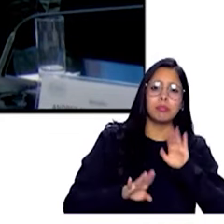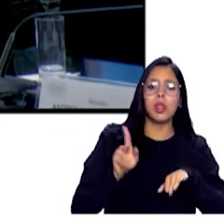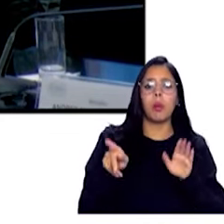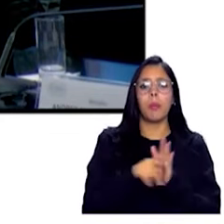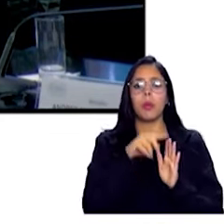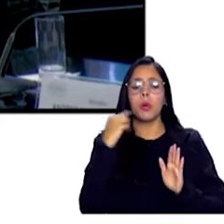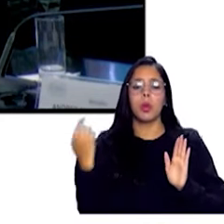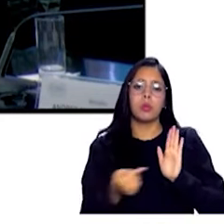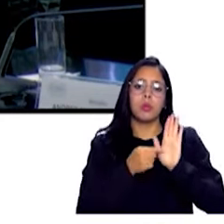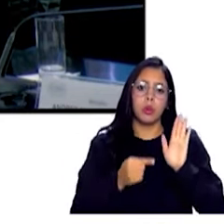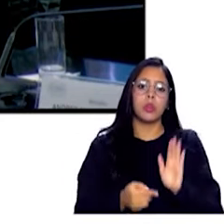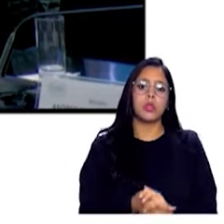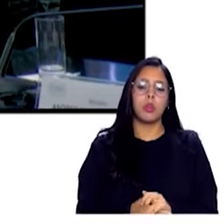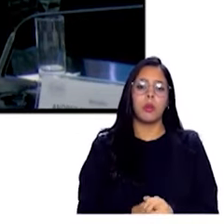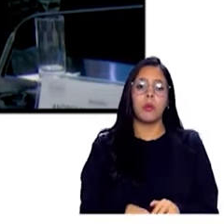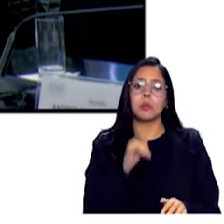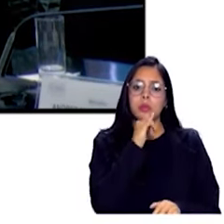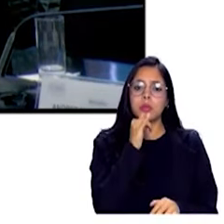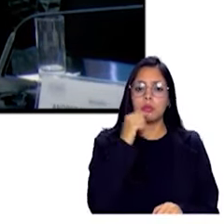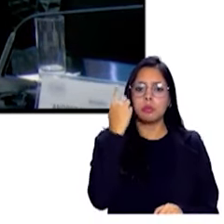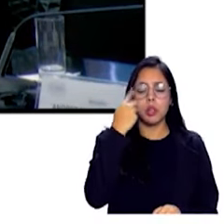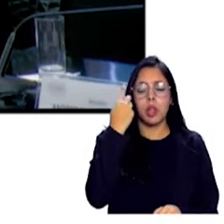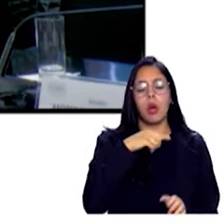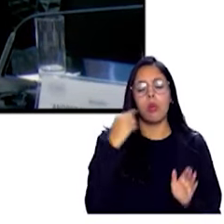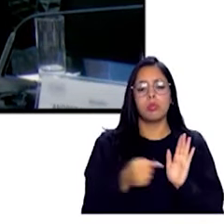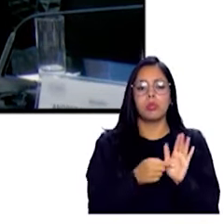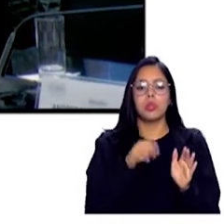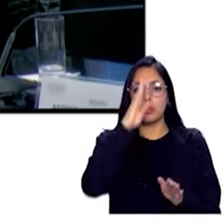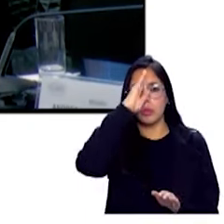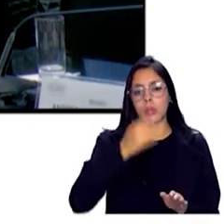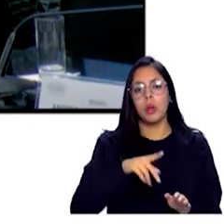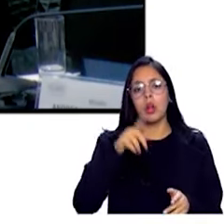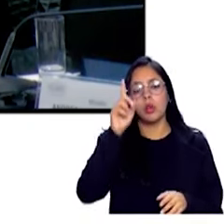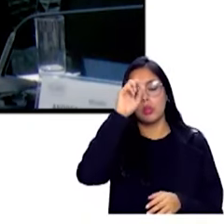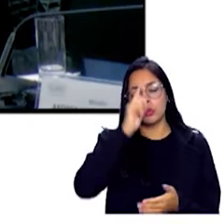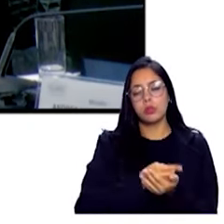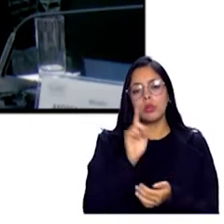obtivo prioritario de esun